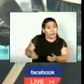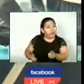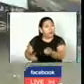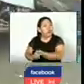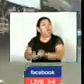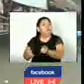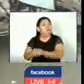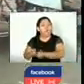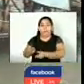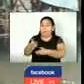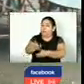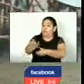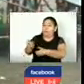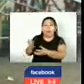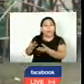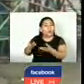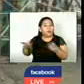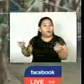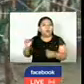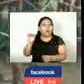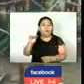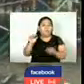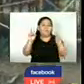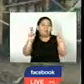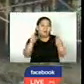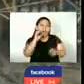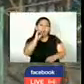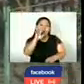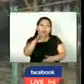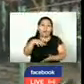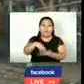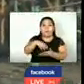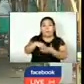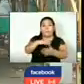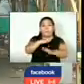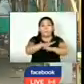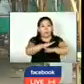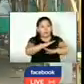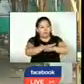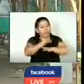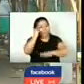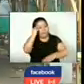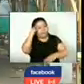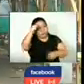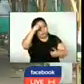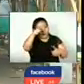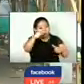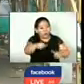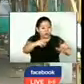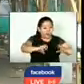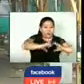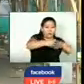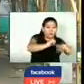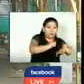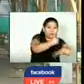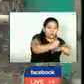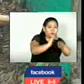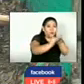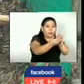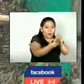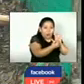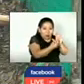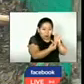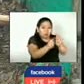posible para controlar las llamas en ese sentido protección civil departamental creará una comisión comunal de la institución